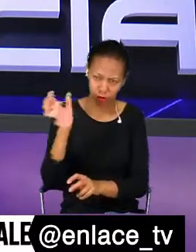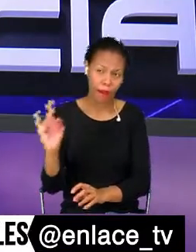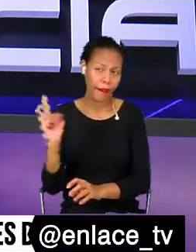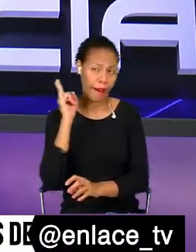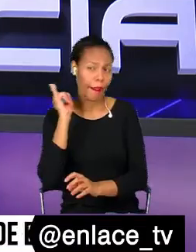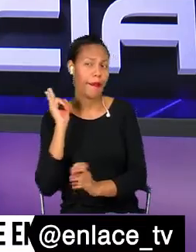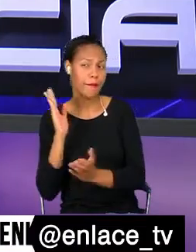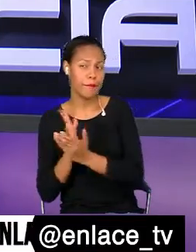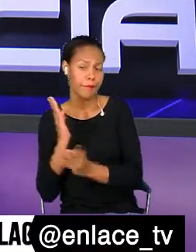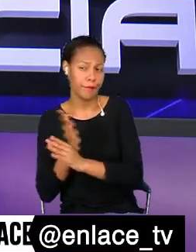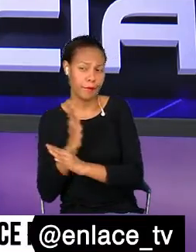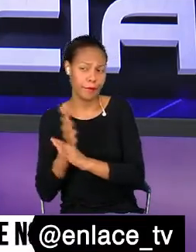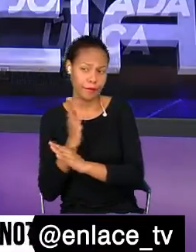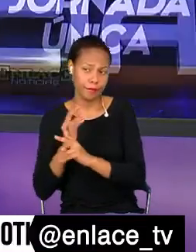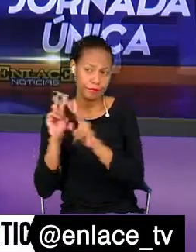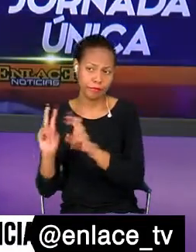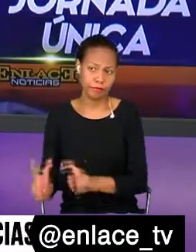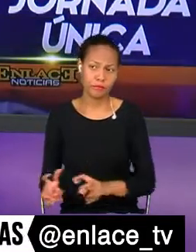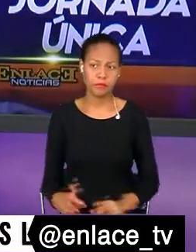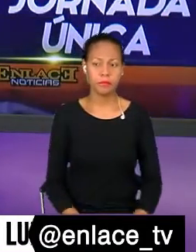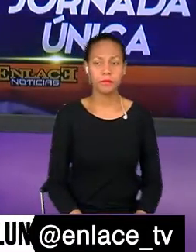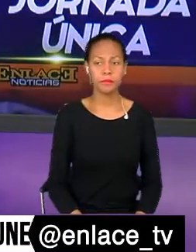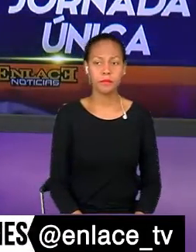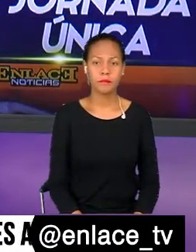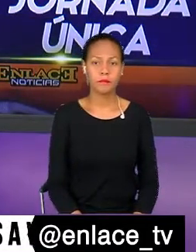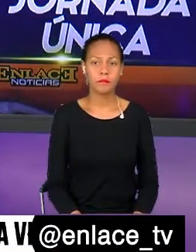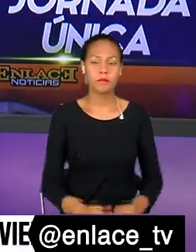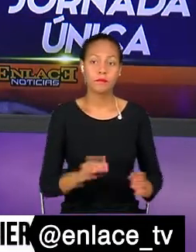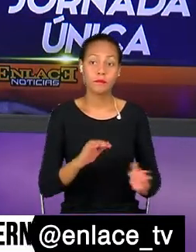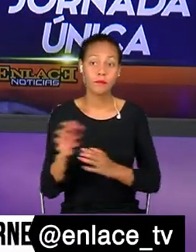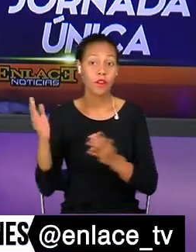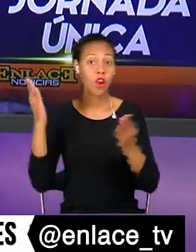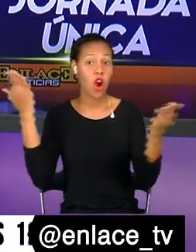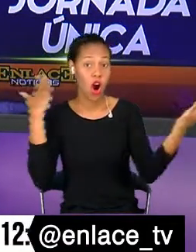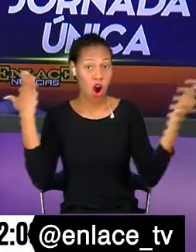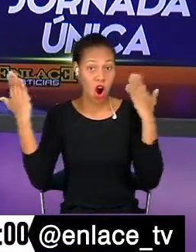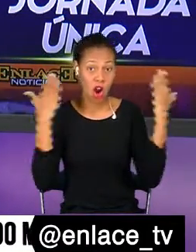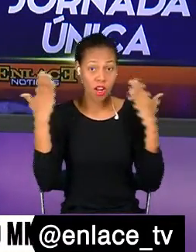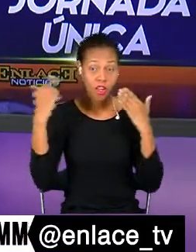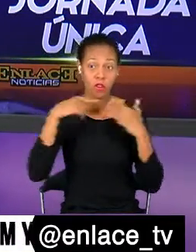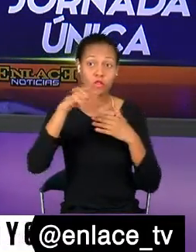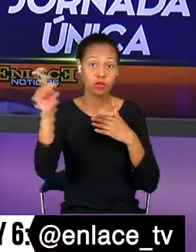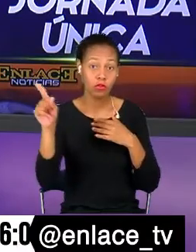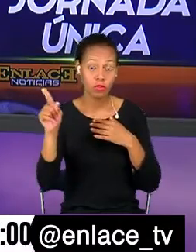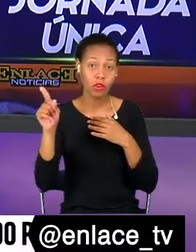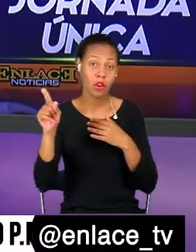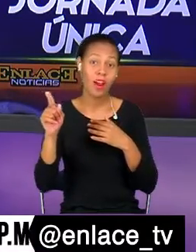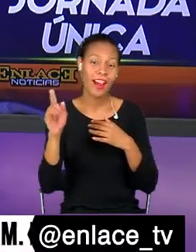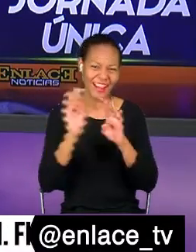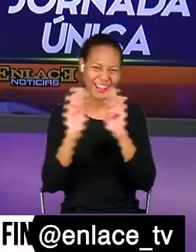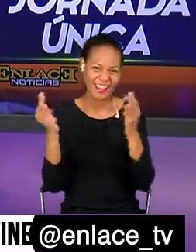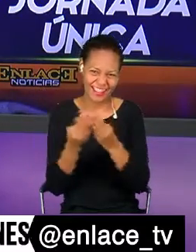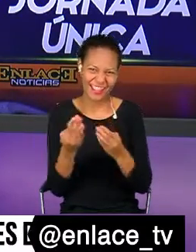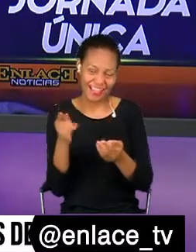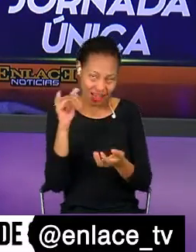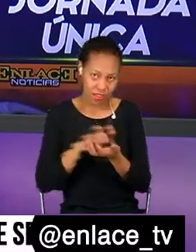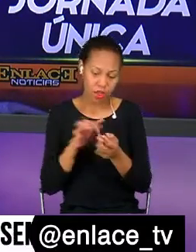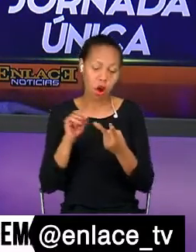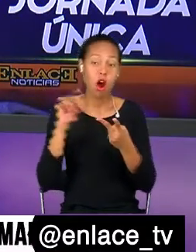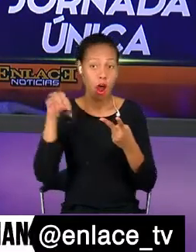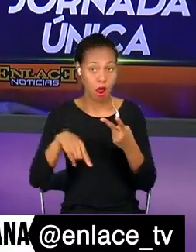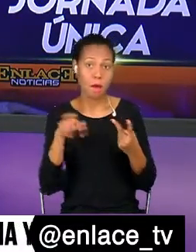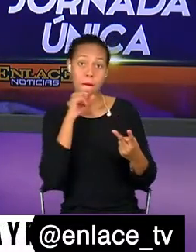de abril, 2 colegios de la zona rural y una de la área rural implementarán la jornada única, una iniciativa del Gobierno Nacional que busca